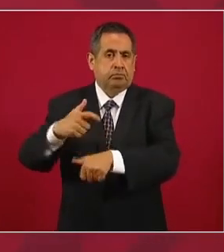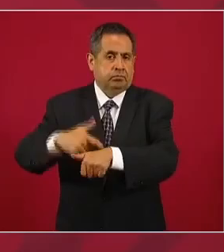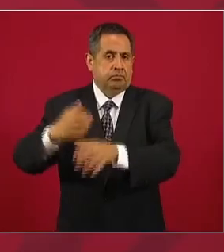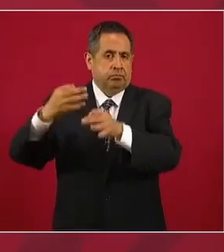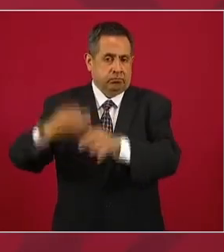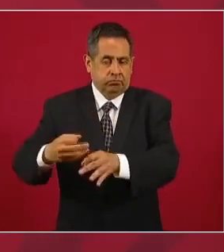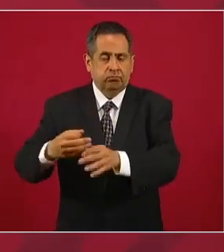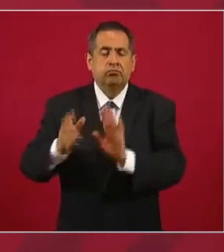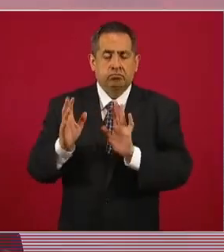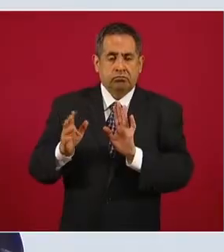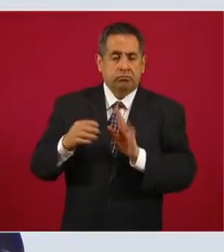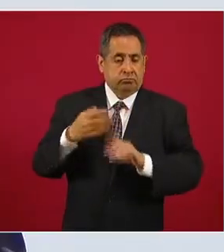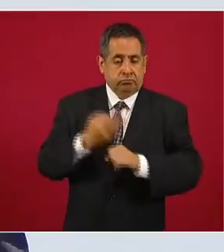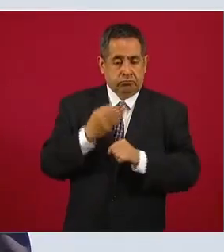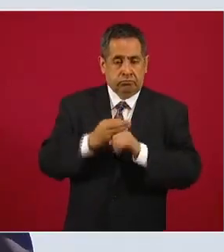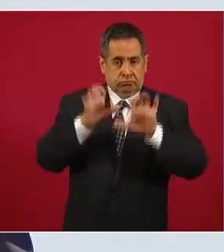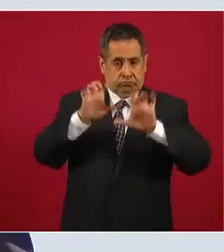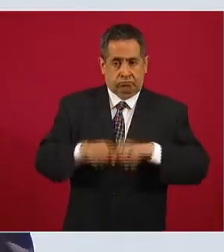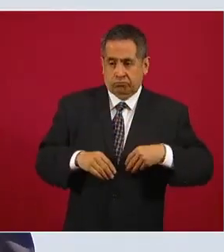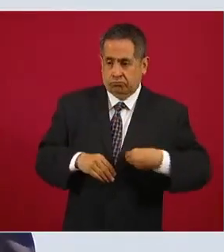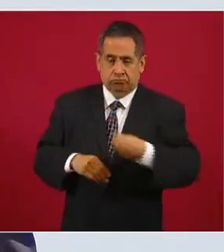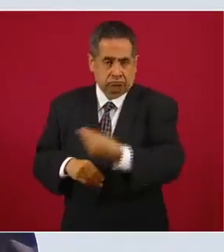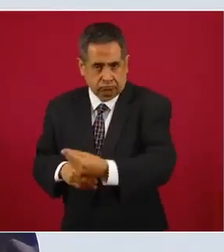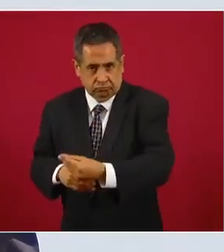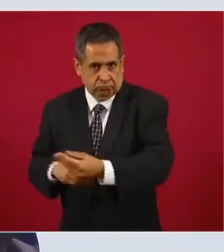forma el presente escrito.